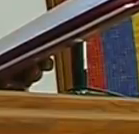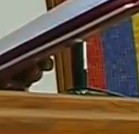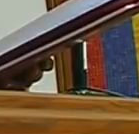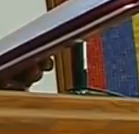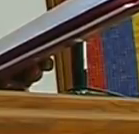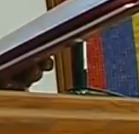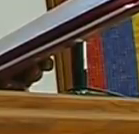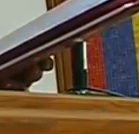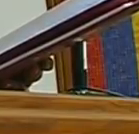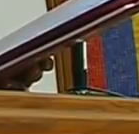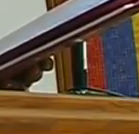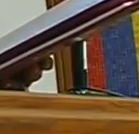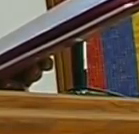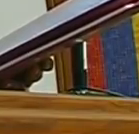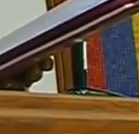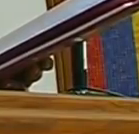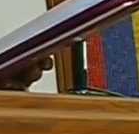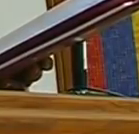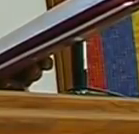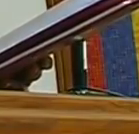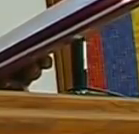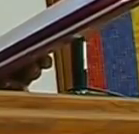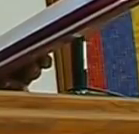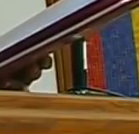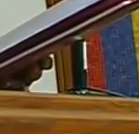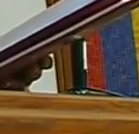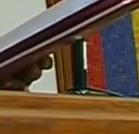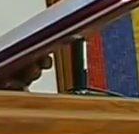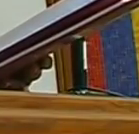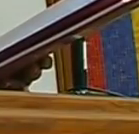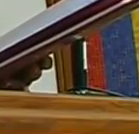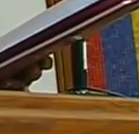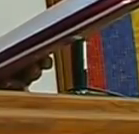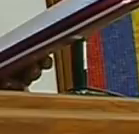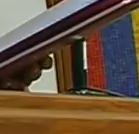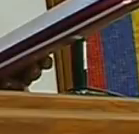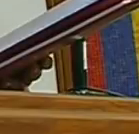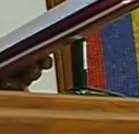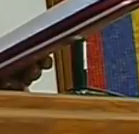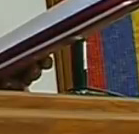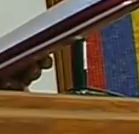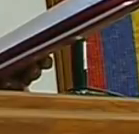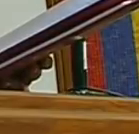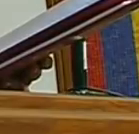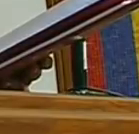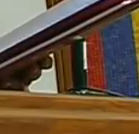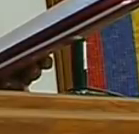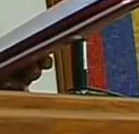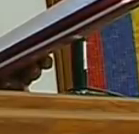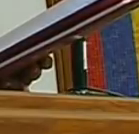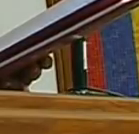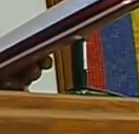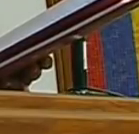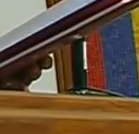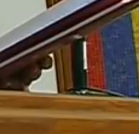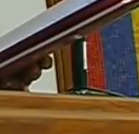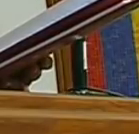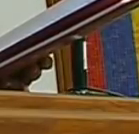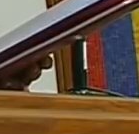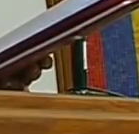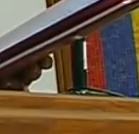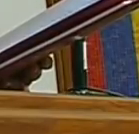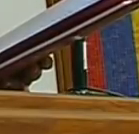anclado en la renta petrolera a un consolidado proceso económico soberano e independiente, donde se ha garantizado al pueblo